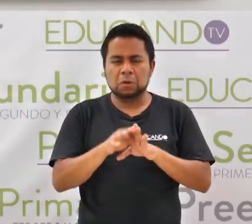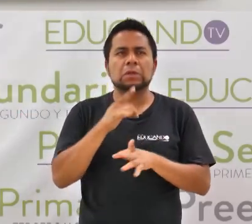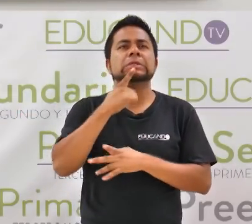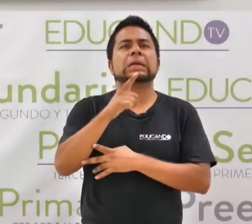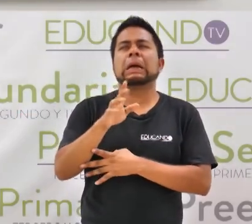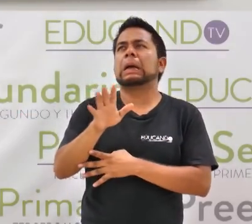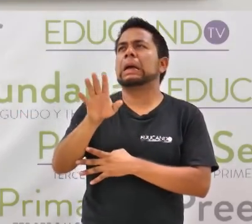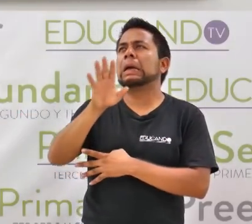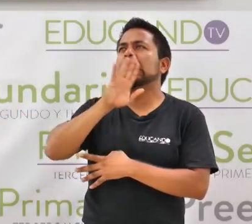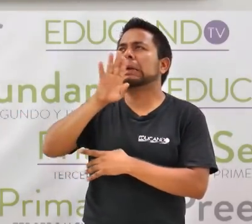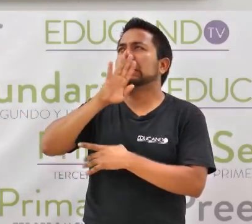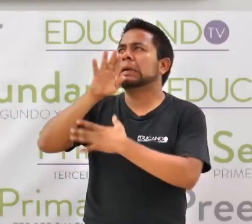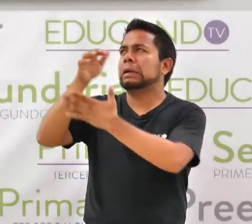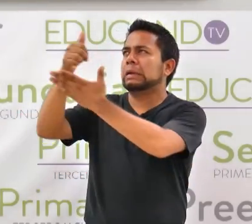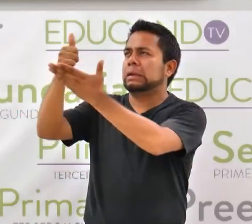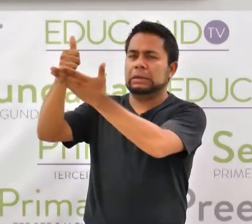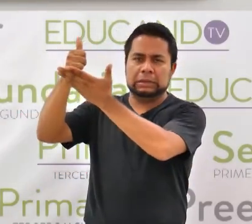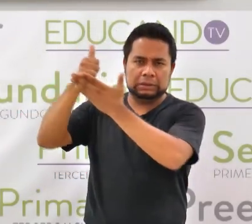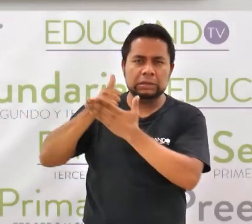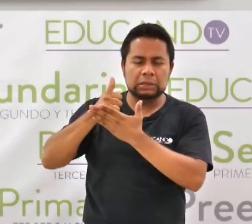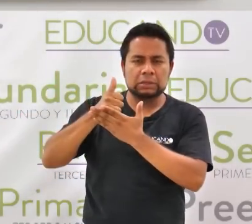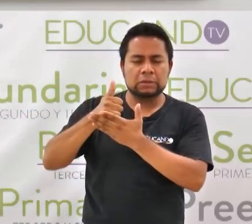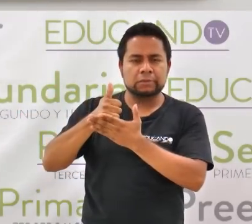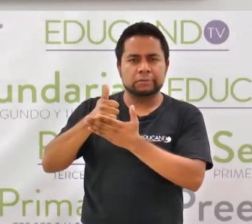diciendo, mamá, ayúdame